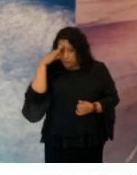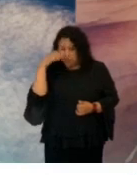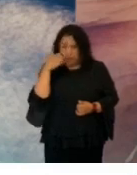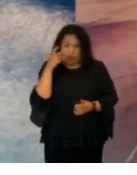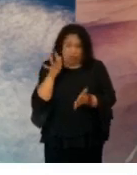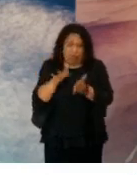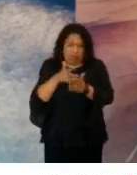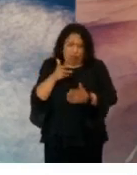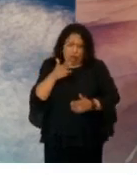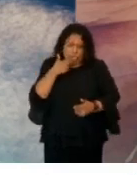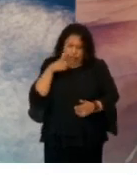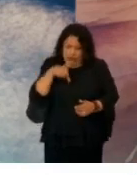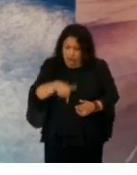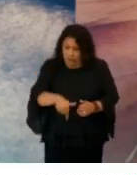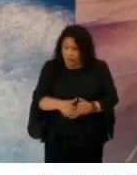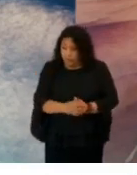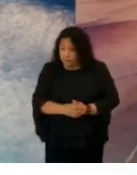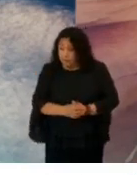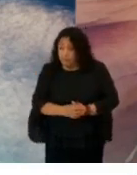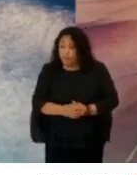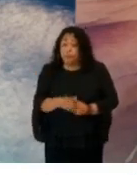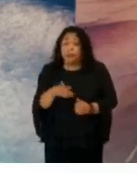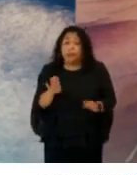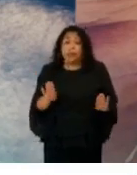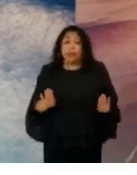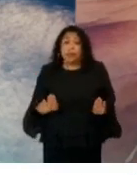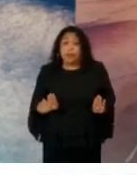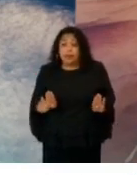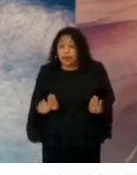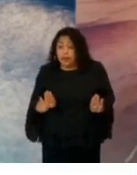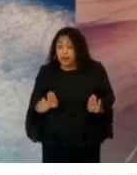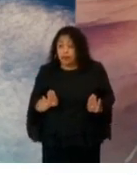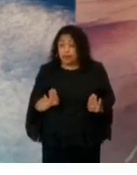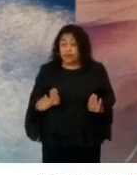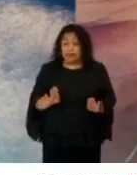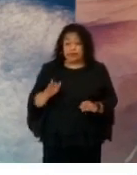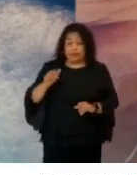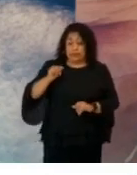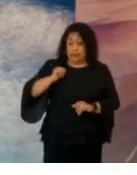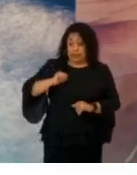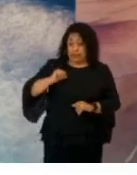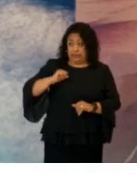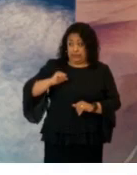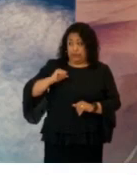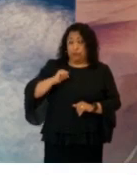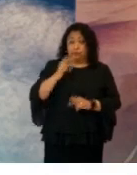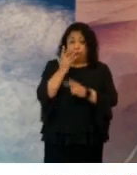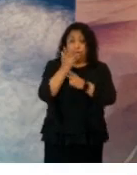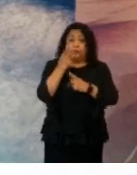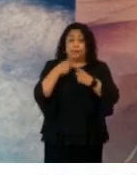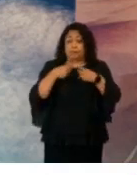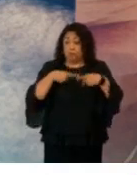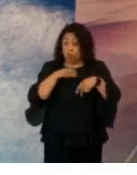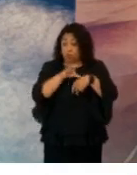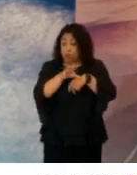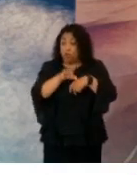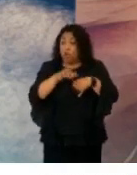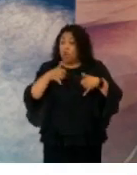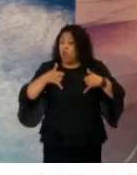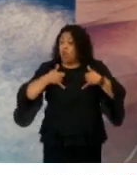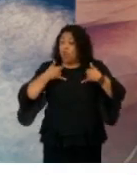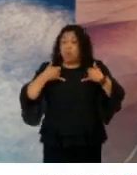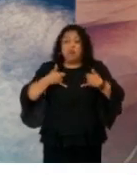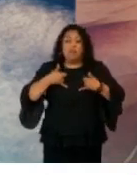usar. Una característica de este primer siglo, se lo dice un colombiano, es que los jóvenes no creen